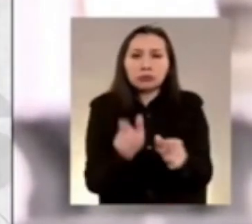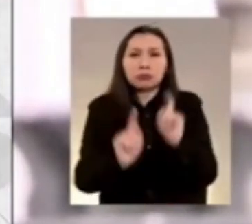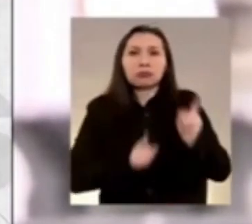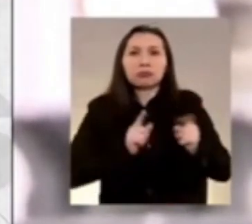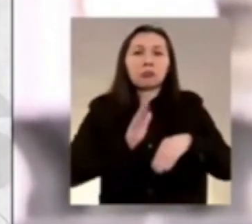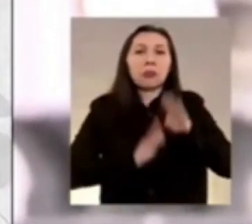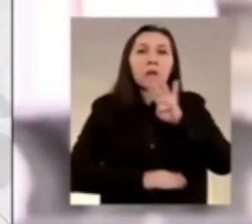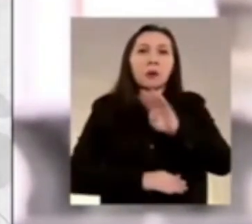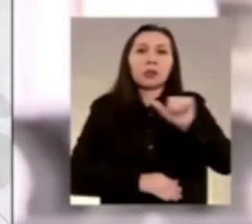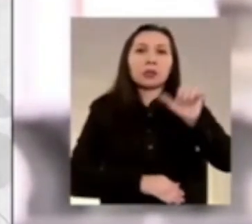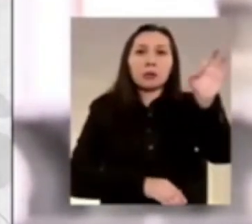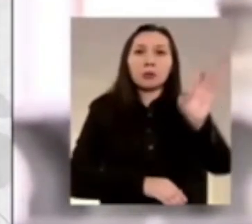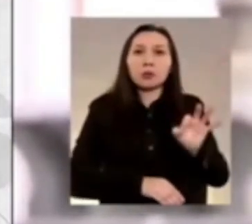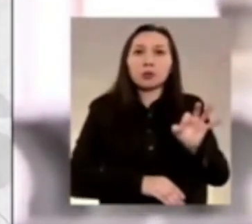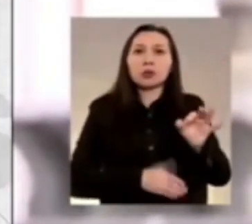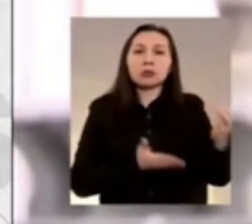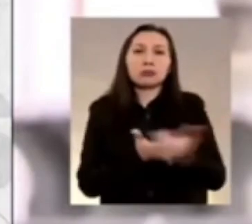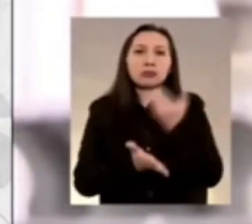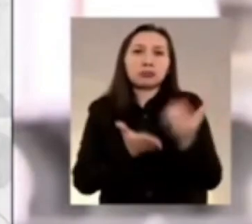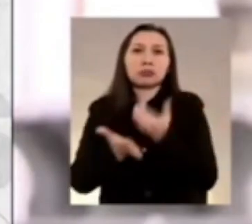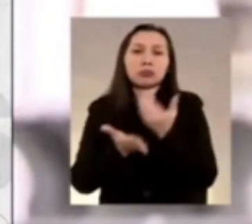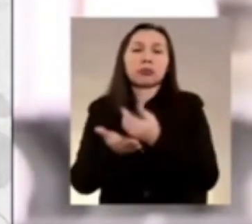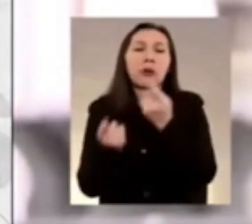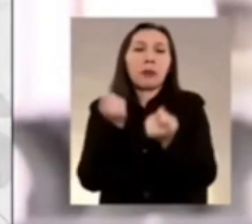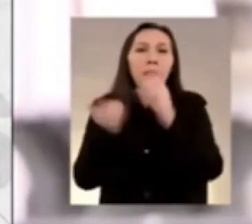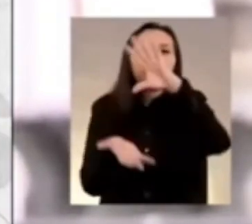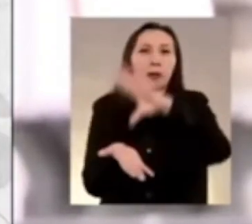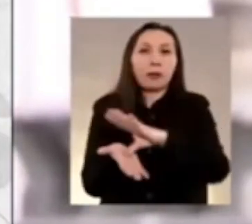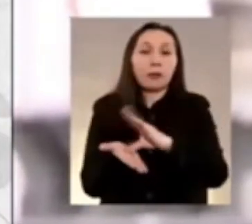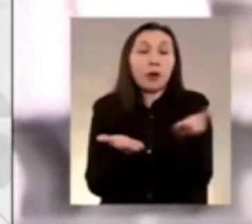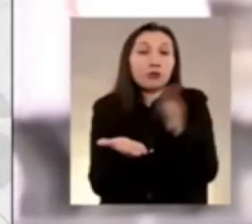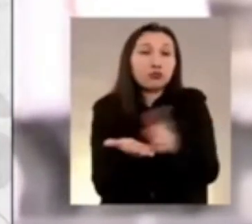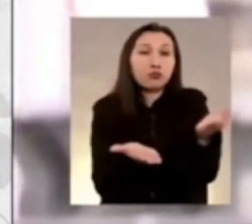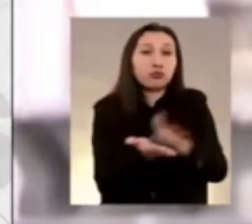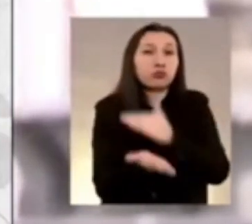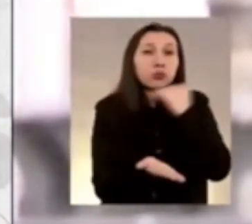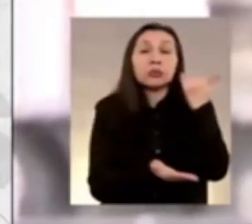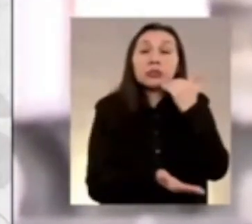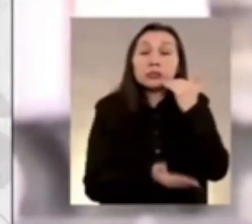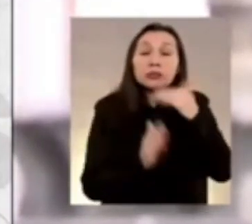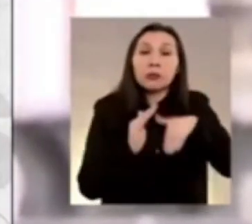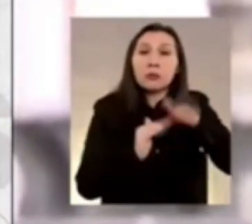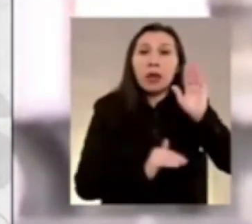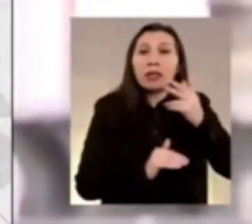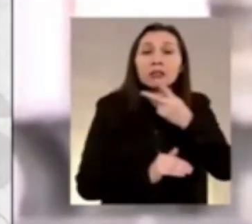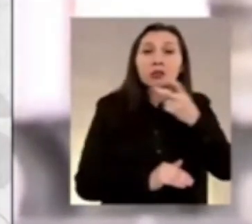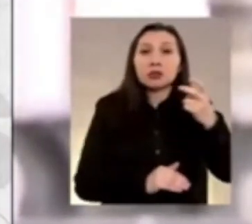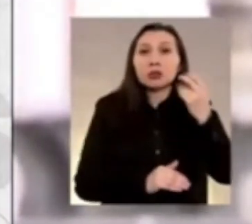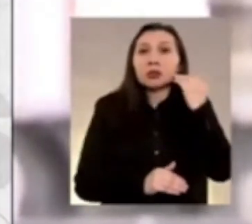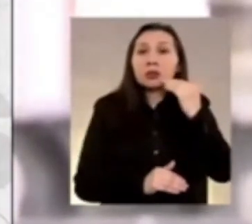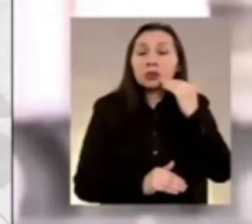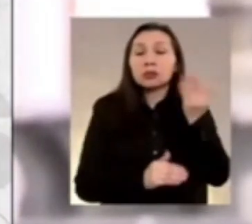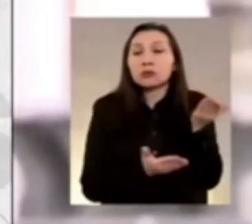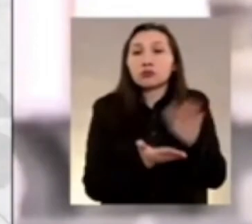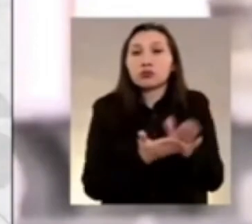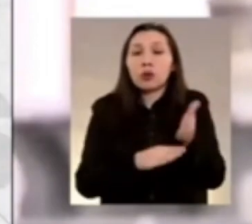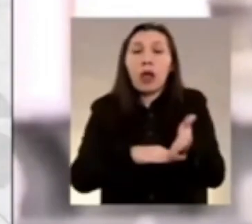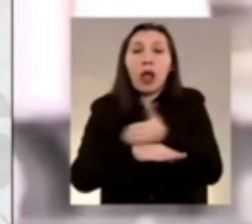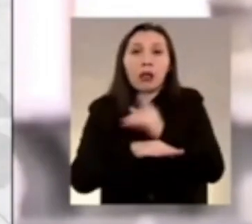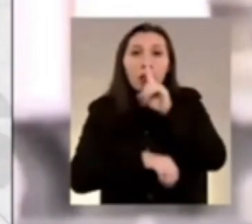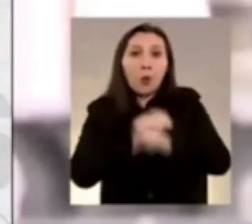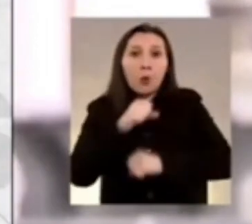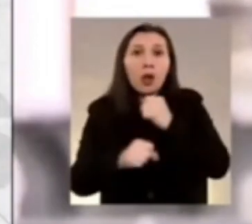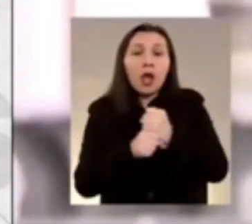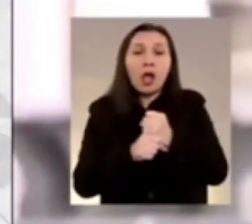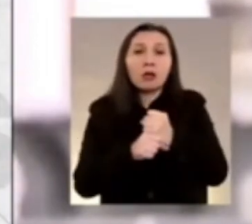del 46% del ingreso nacional. La mortalidad infantil superaba los 200 fallecidos antes de un